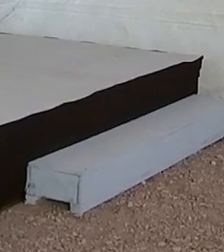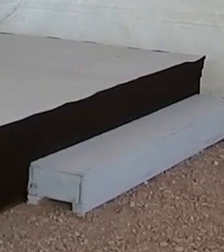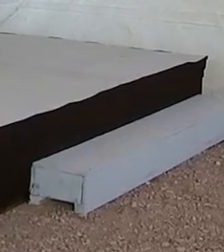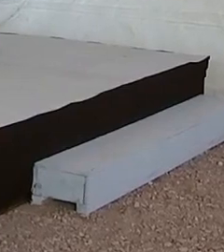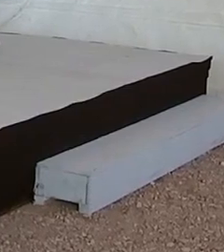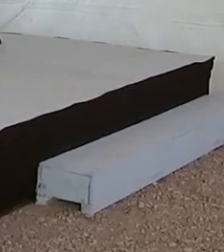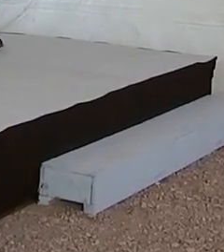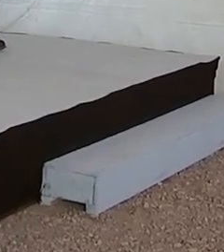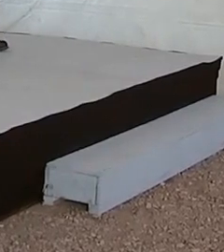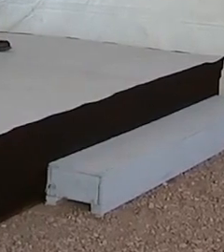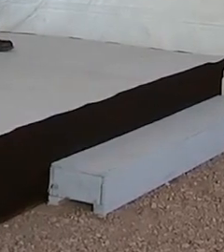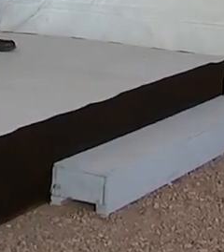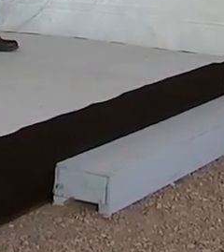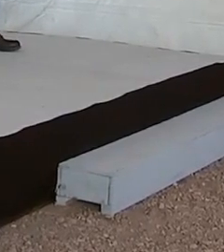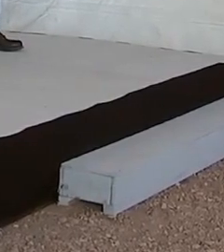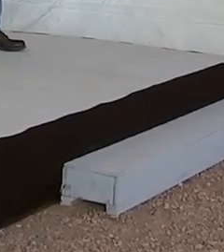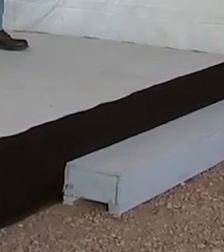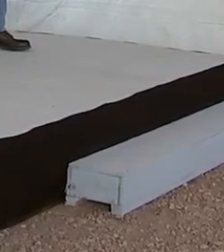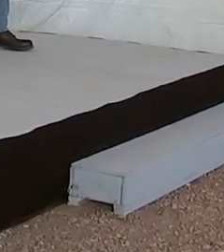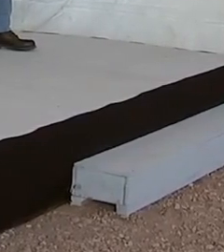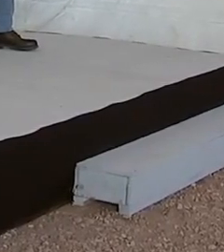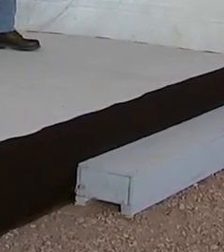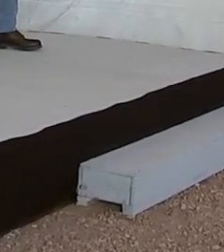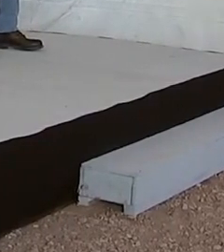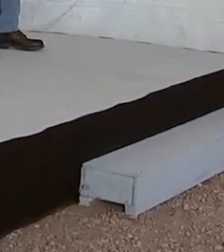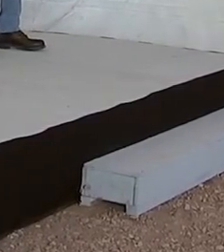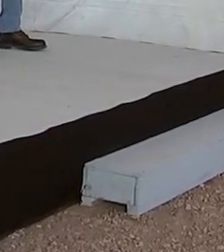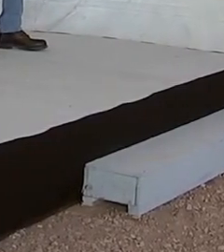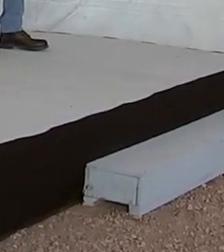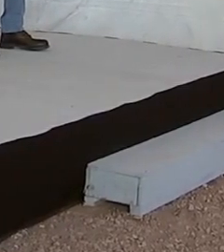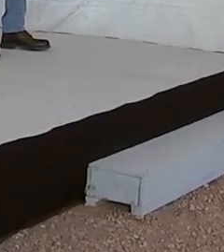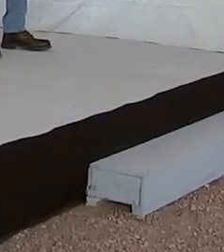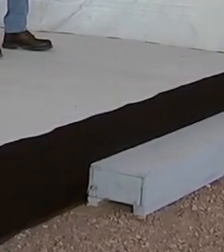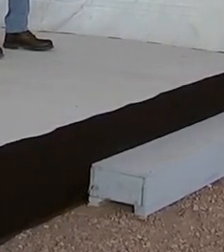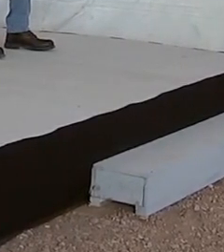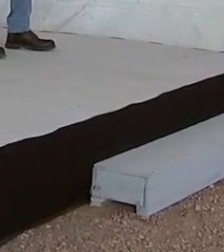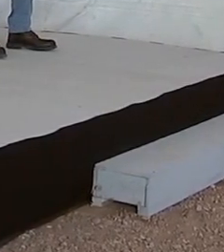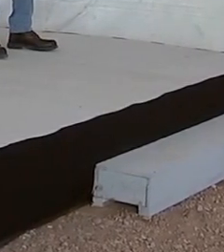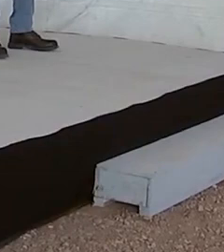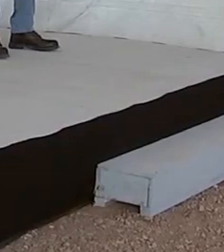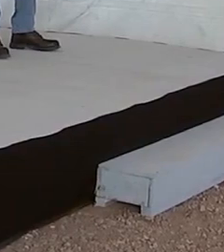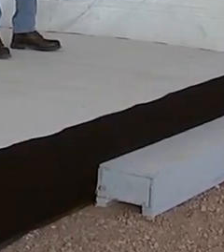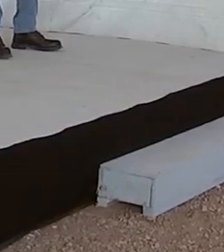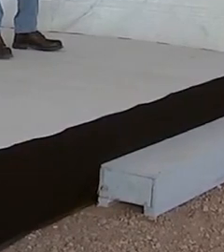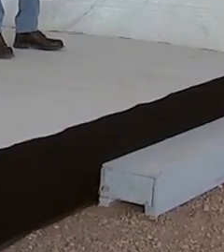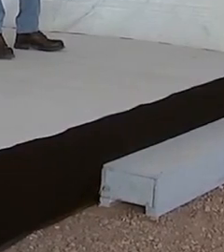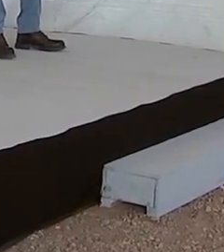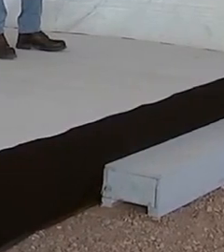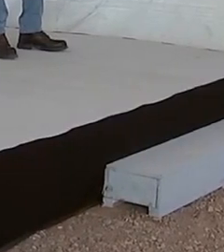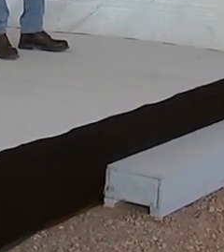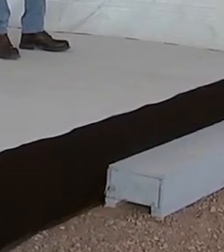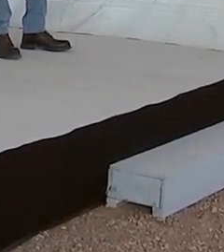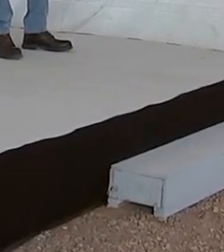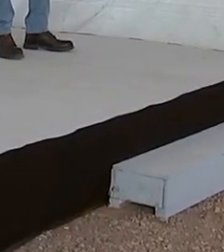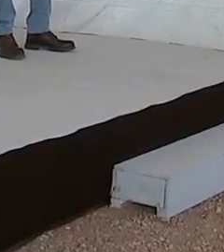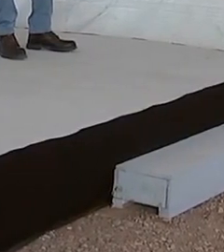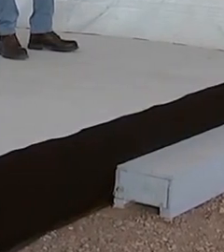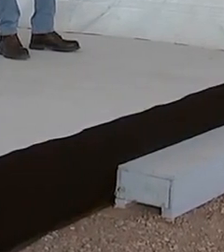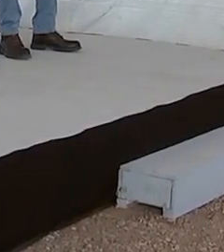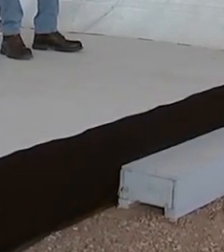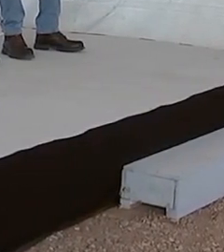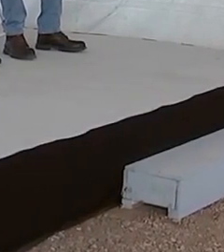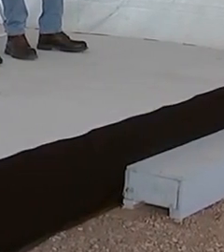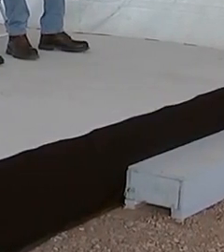Solicitamos la palabra al subdirector general de Infraestructura Hidroagrícola de la Comisión Nacional del Agua,